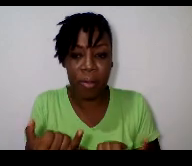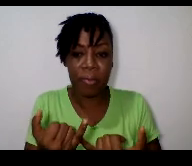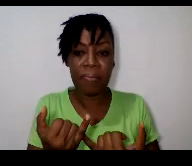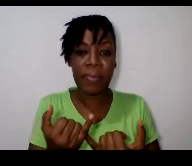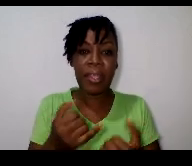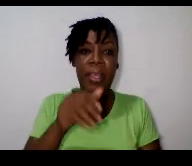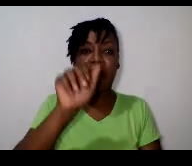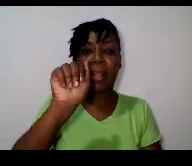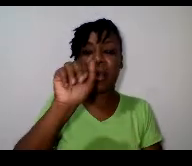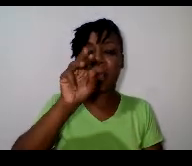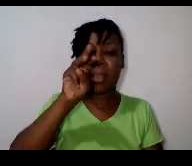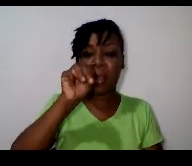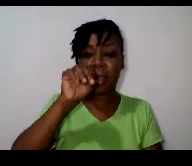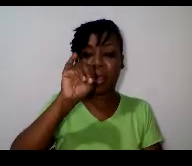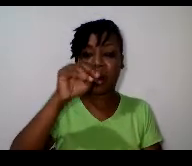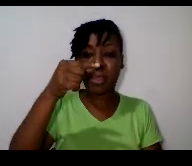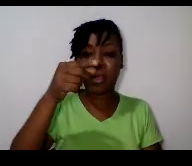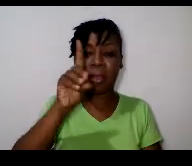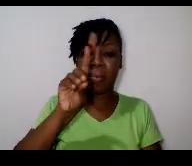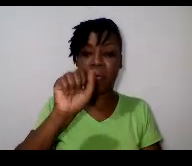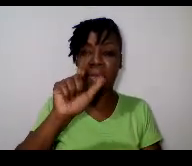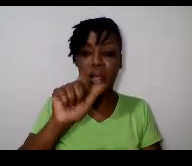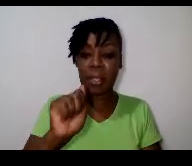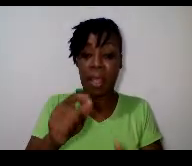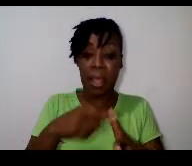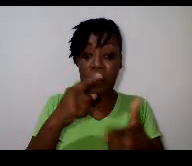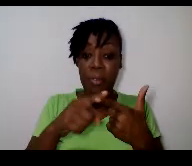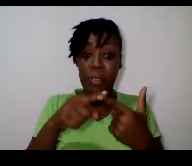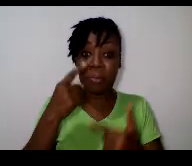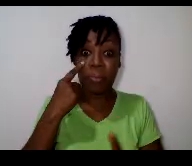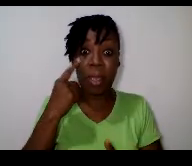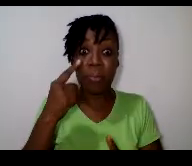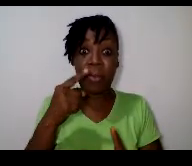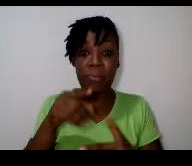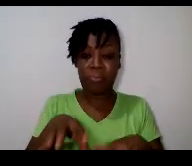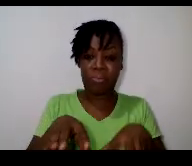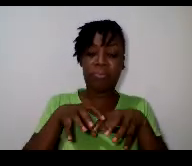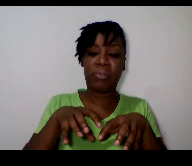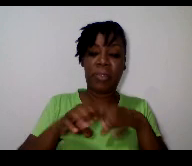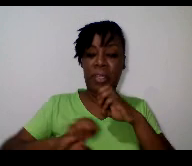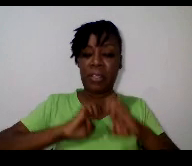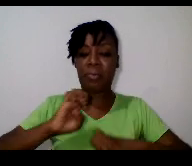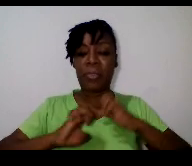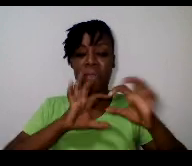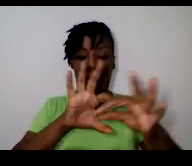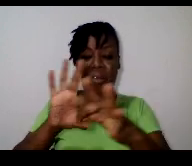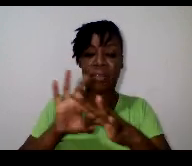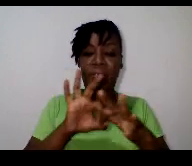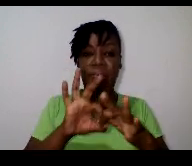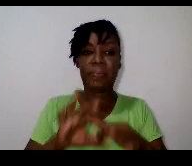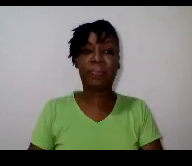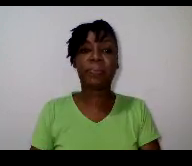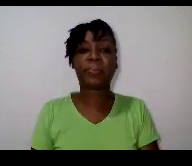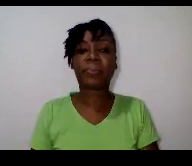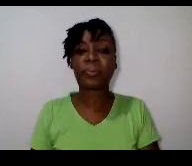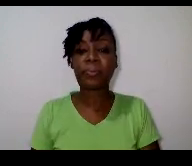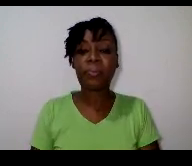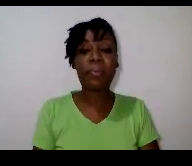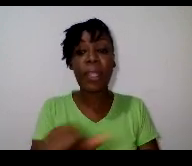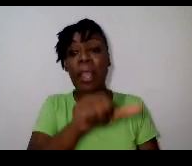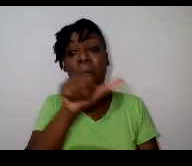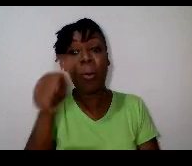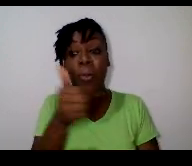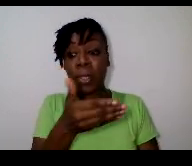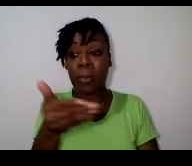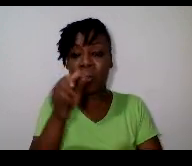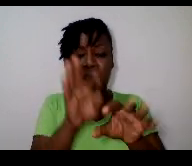ver resultados inmediatos en nuestras emociones y nuestras reacciones. Y otra cosa importantísima que